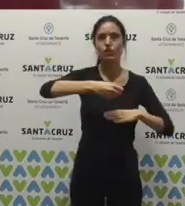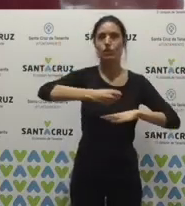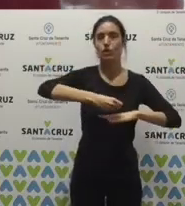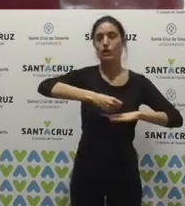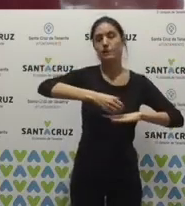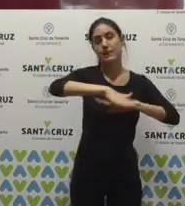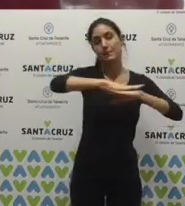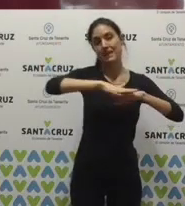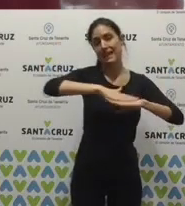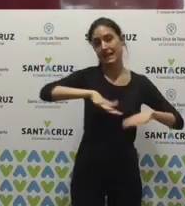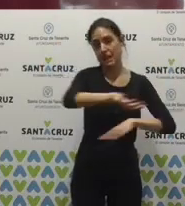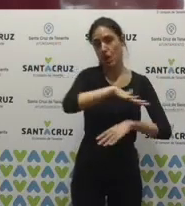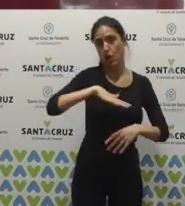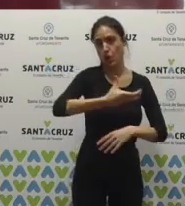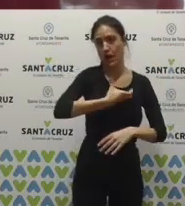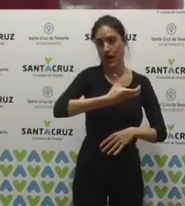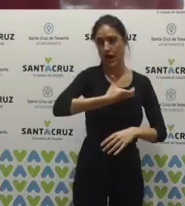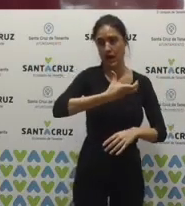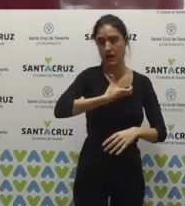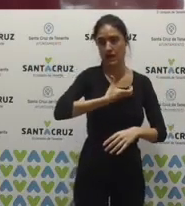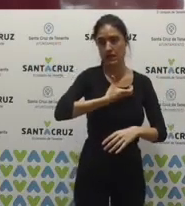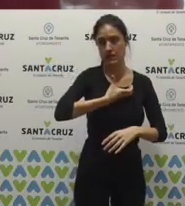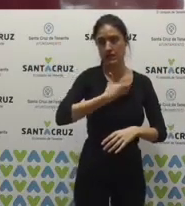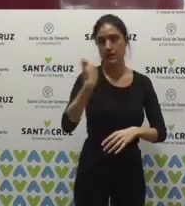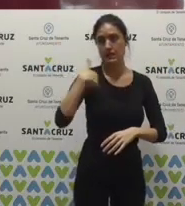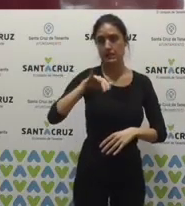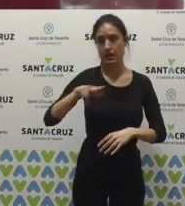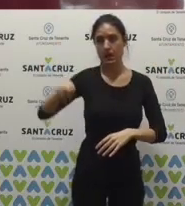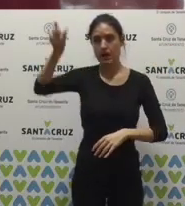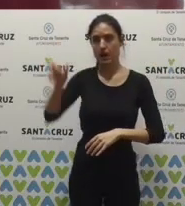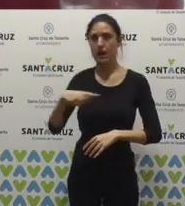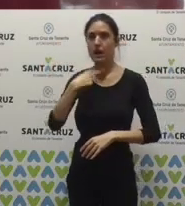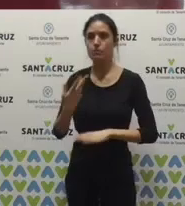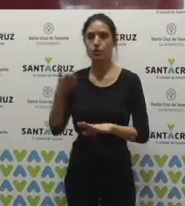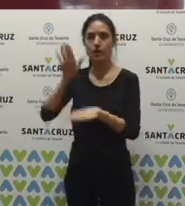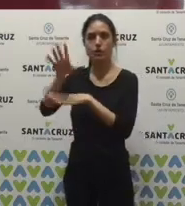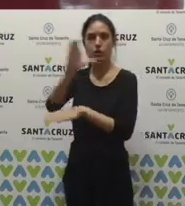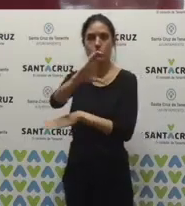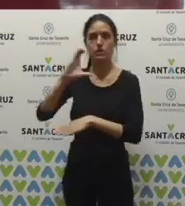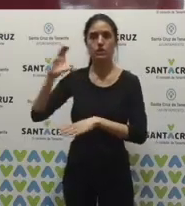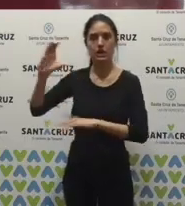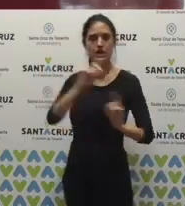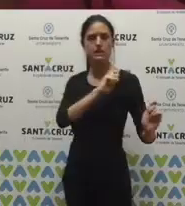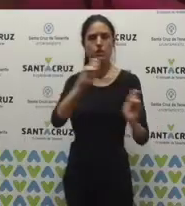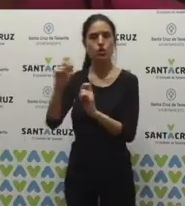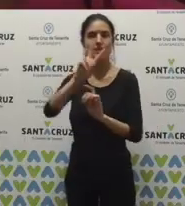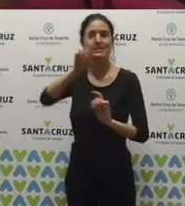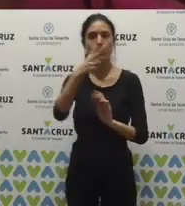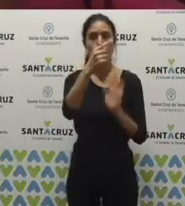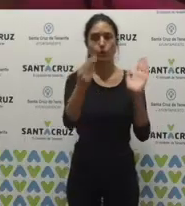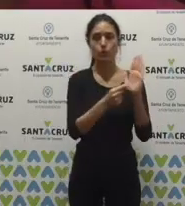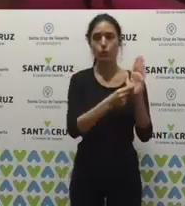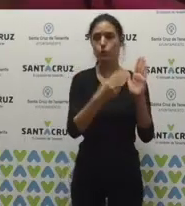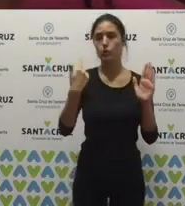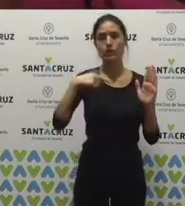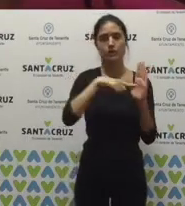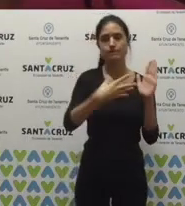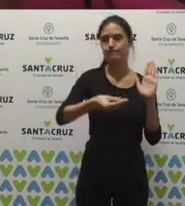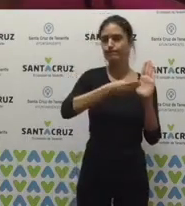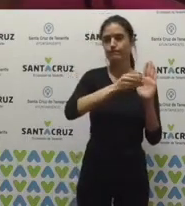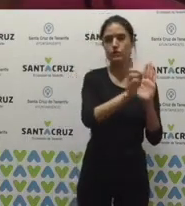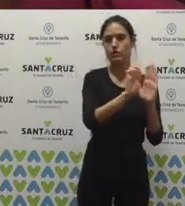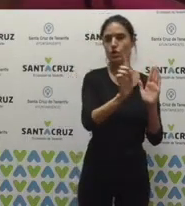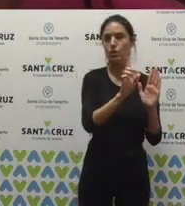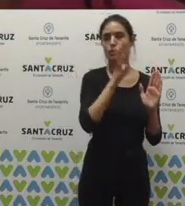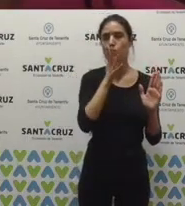y social de la ministración local al que aludía el portavoz de coalición canaria y en segundo punto es un añadido que nos recoge la posición de la fe